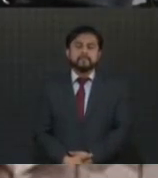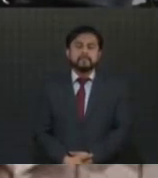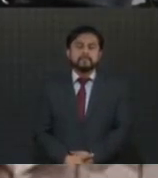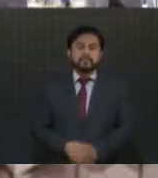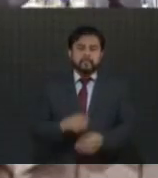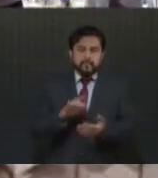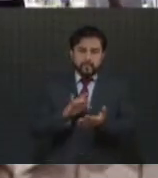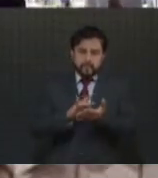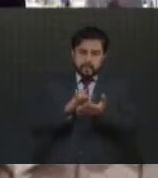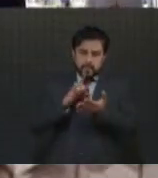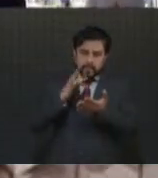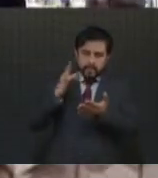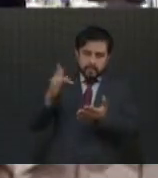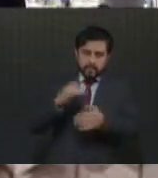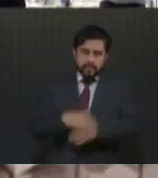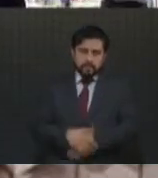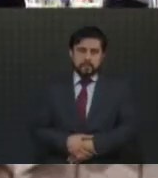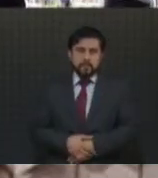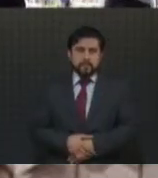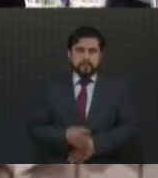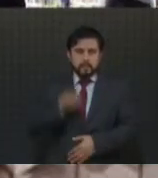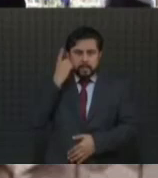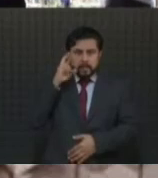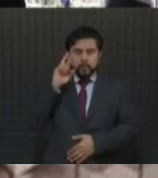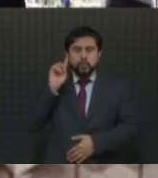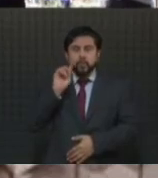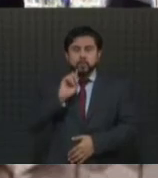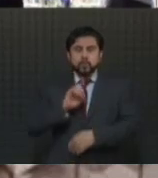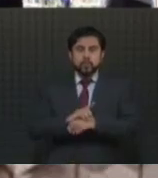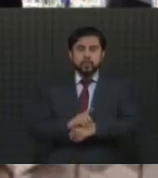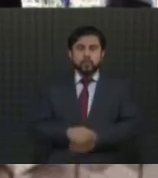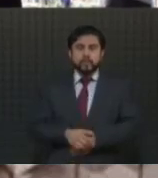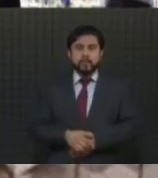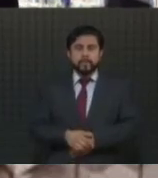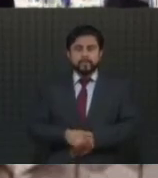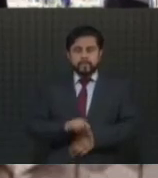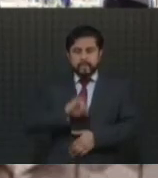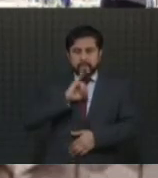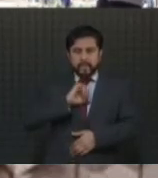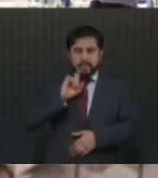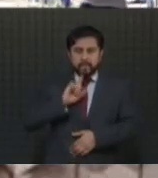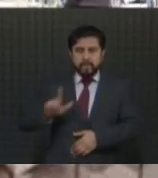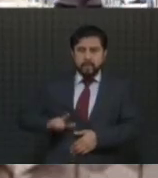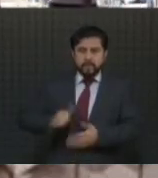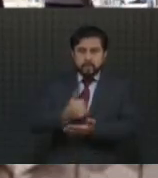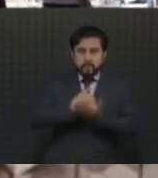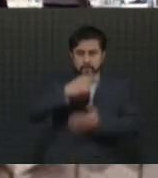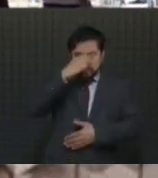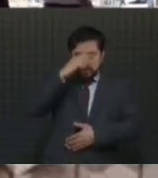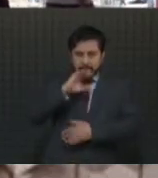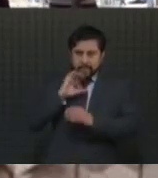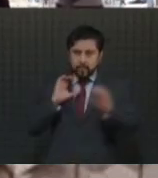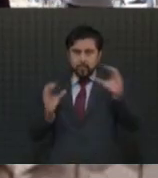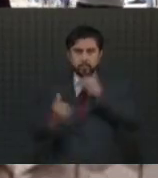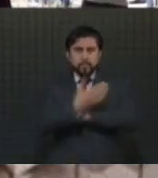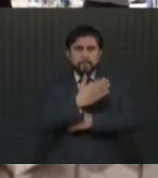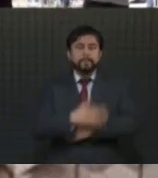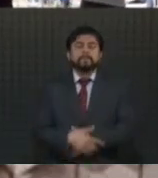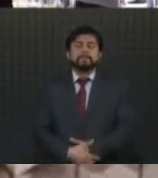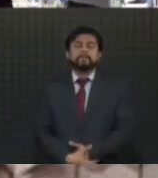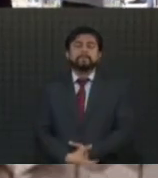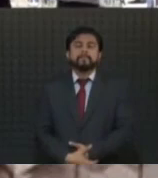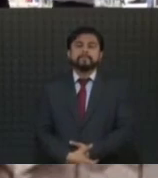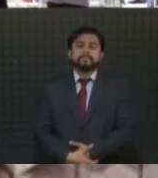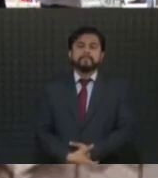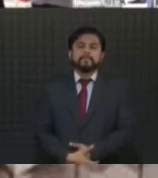Agradecemos el mensaje que nos ha dirigido la doctora Claudia Sheinbaum Pardo, jefa de gobierno de la Ciudad de México.